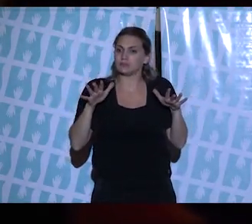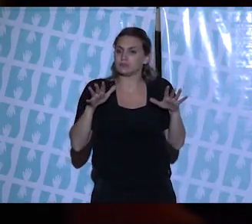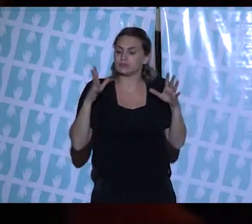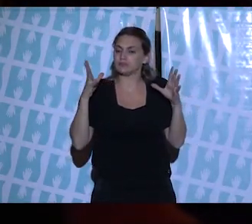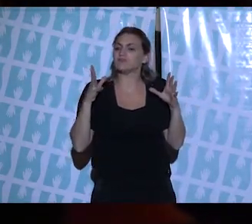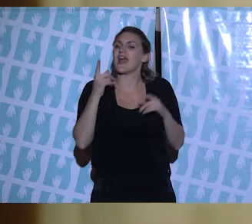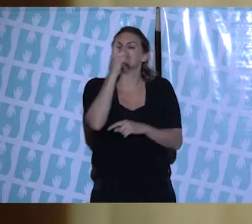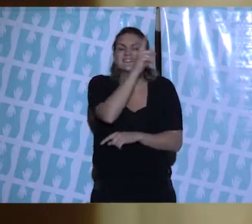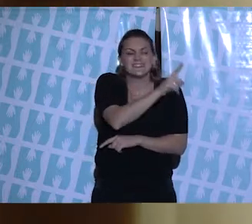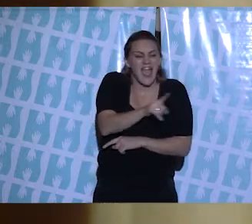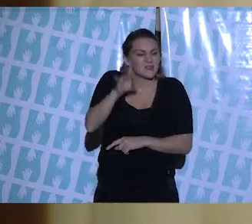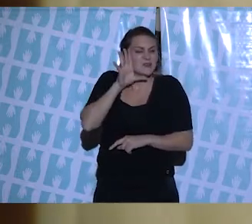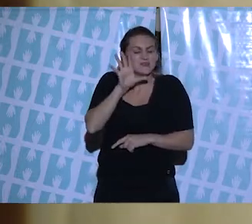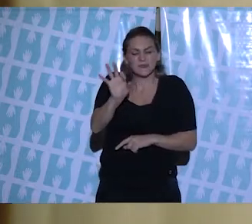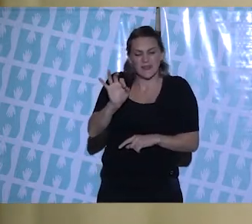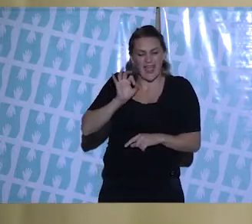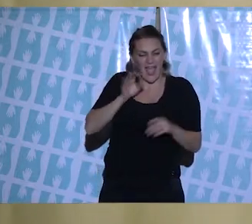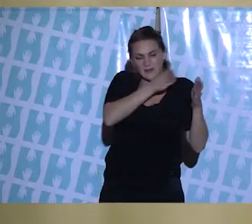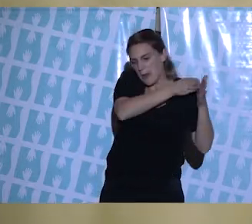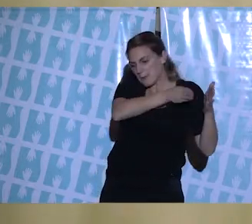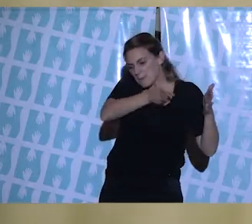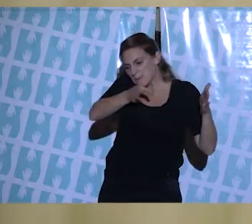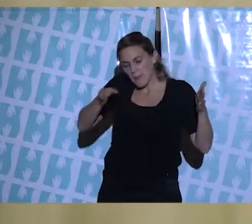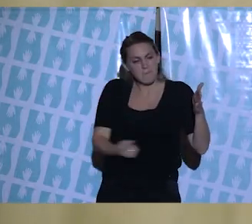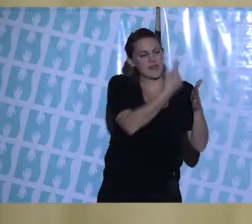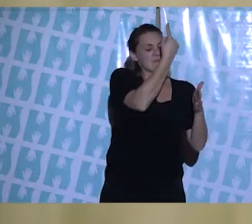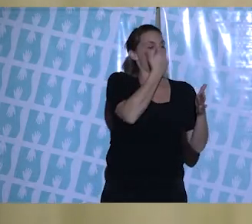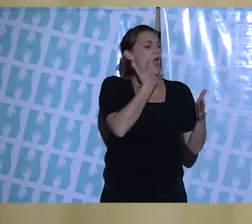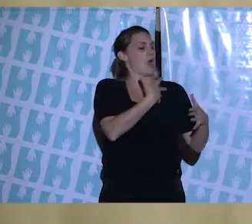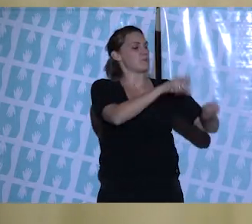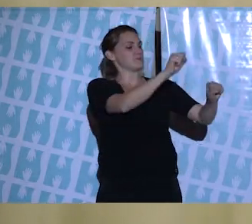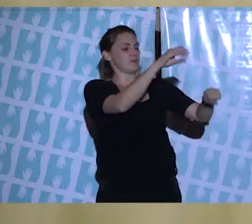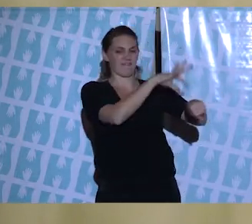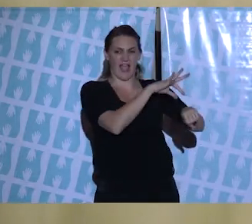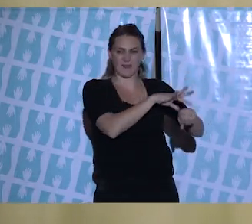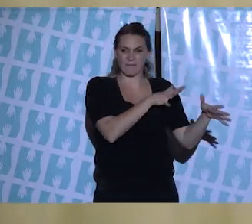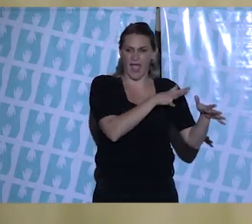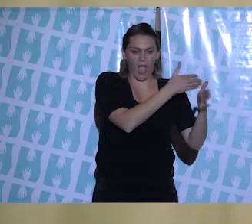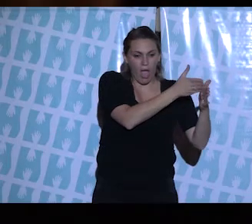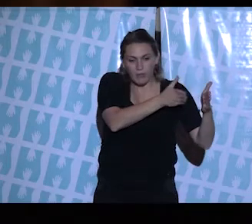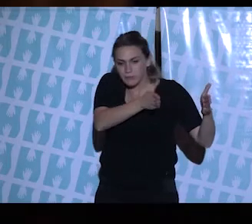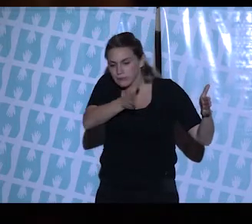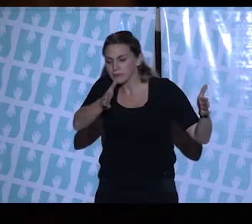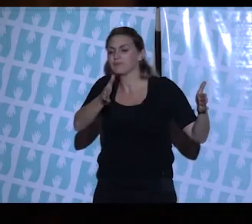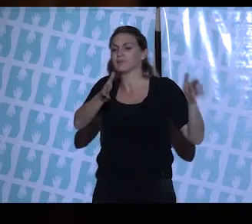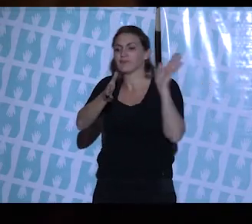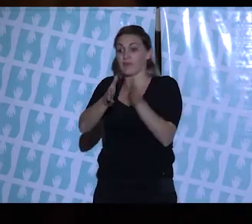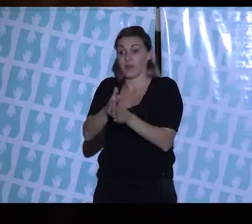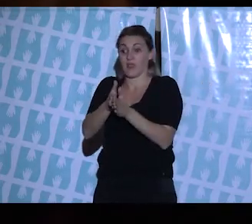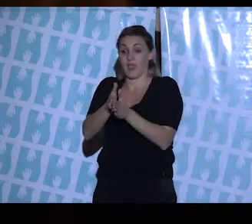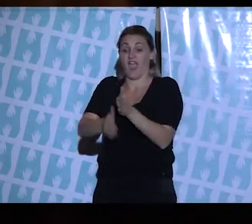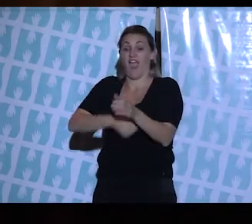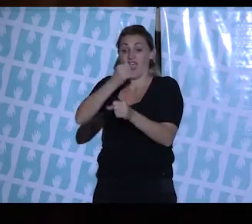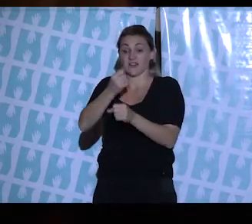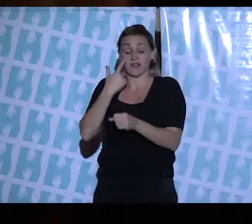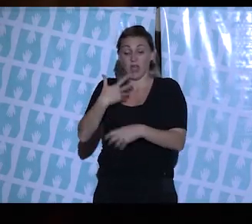150 años pasaron desde que se describió por primera vez la enfermedad de Parkinson. Y 50 años han pasado desde